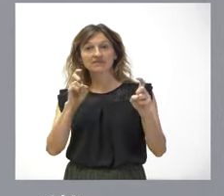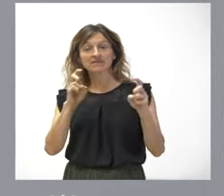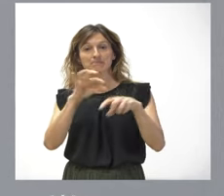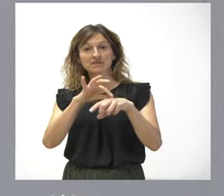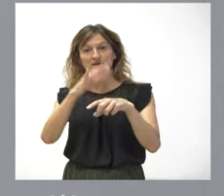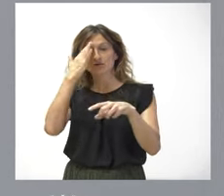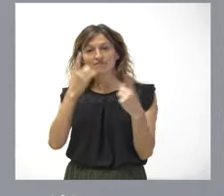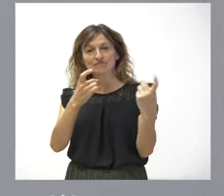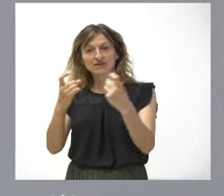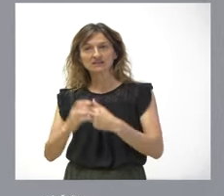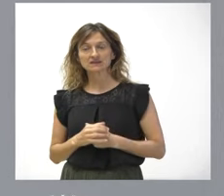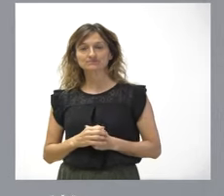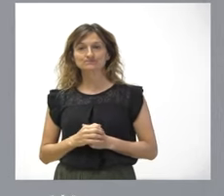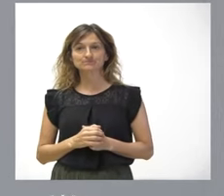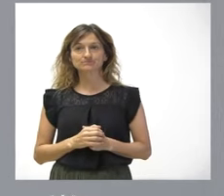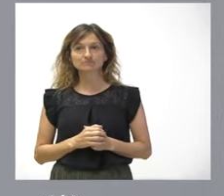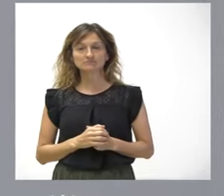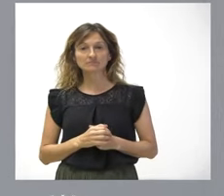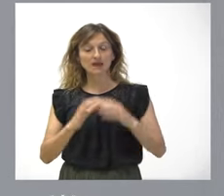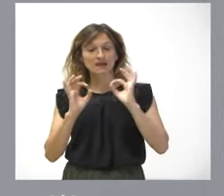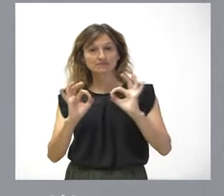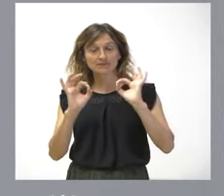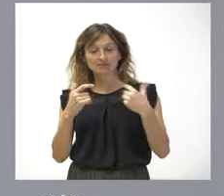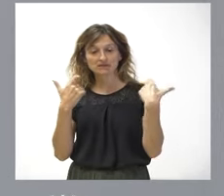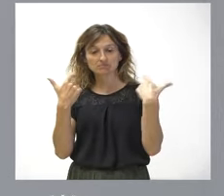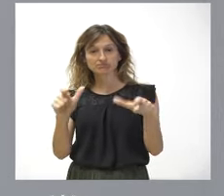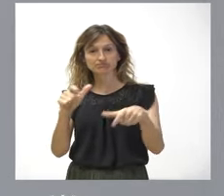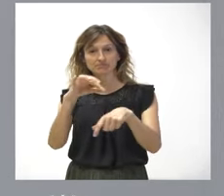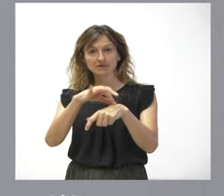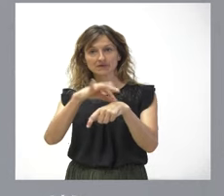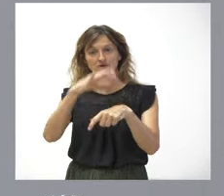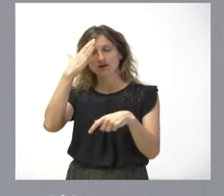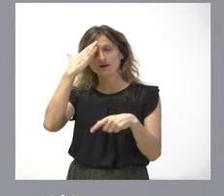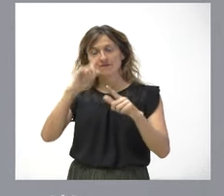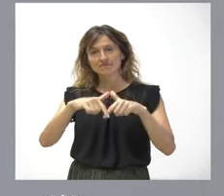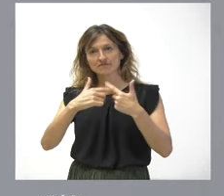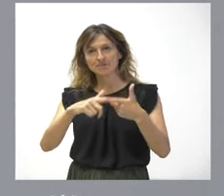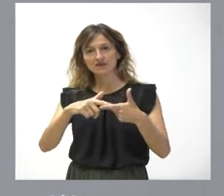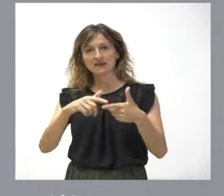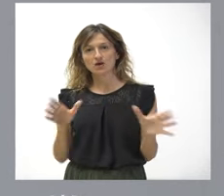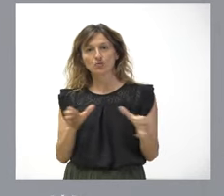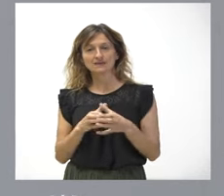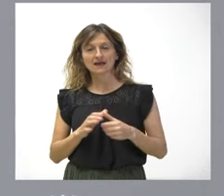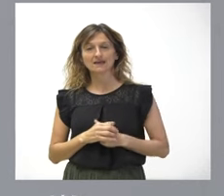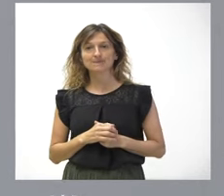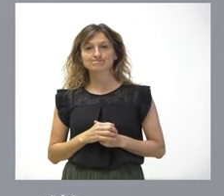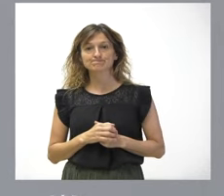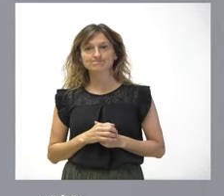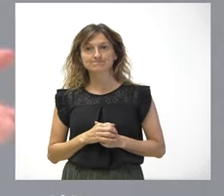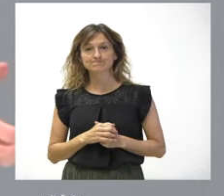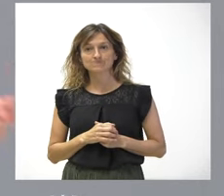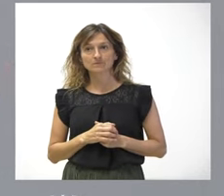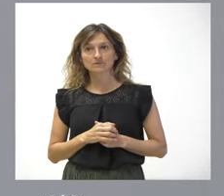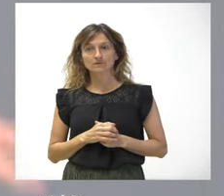médicos especialmente en la especialidad de Medicina de familia y comunitaria por eso uno de los tres